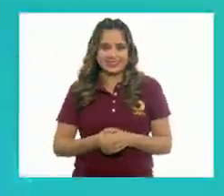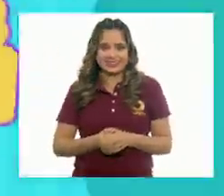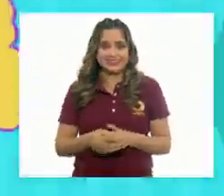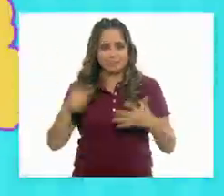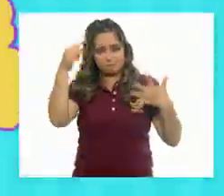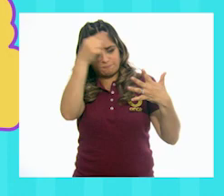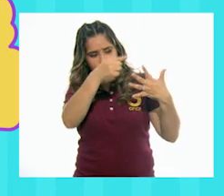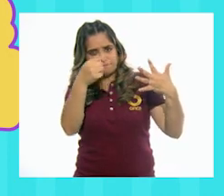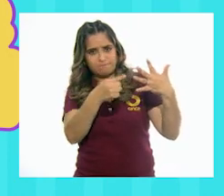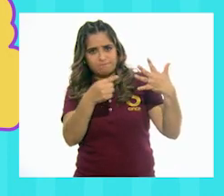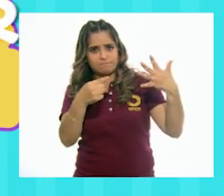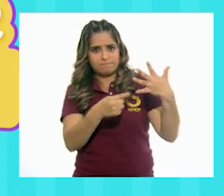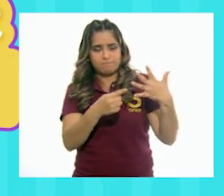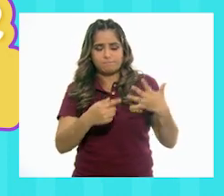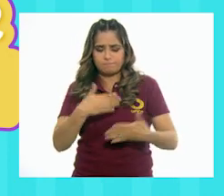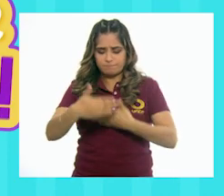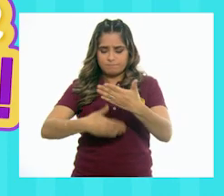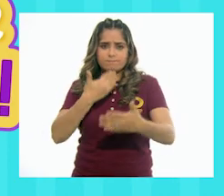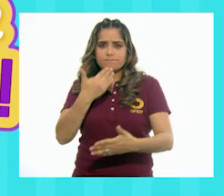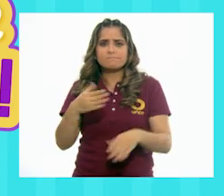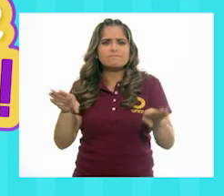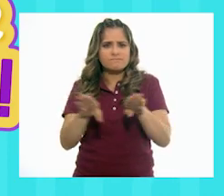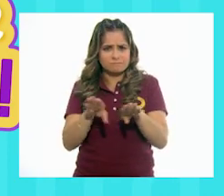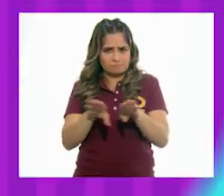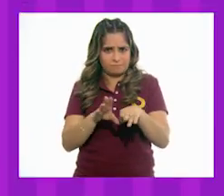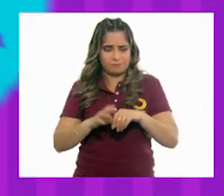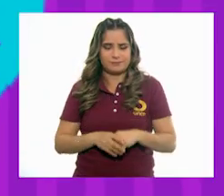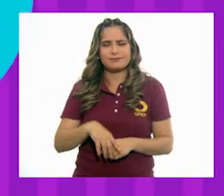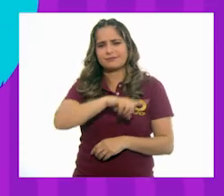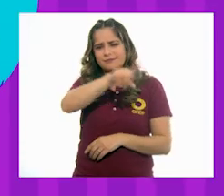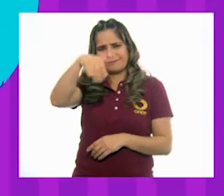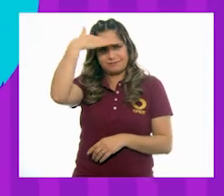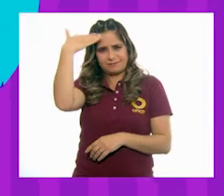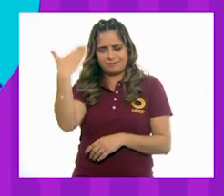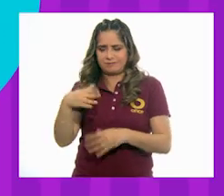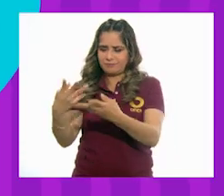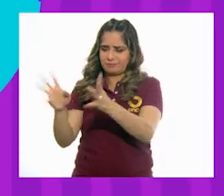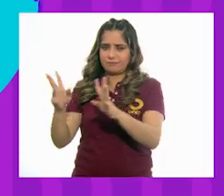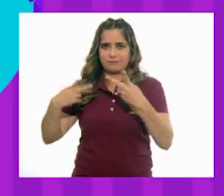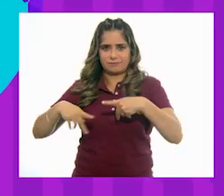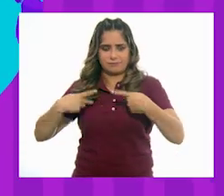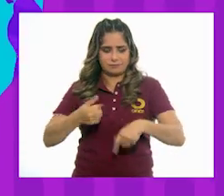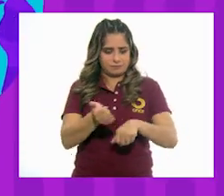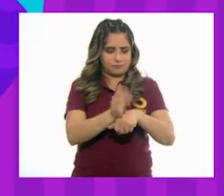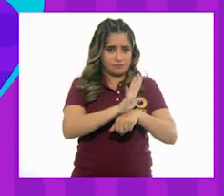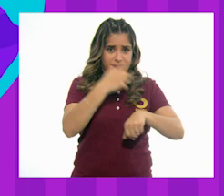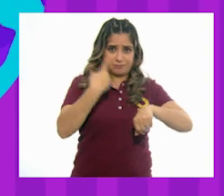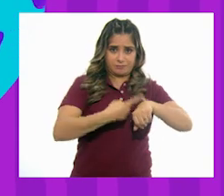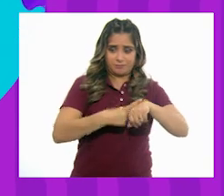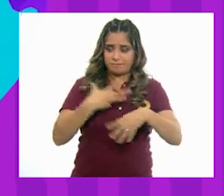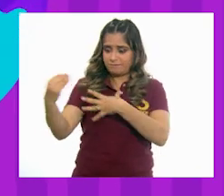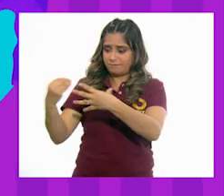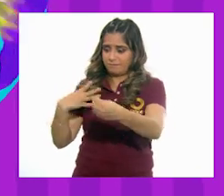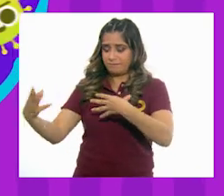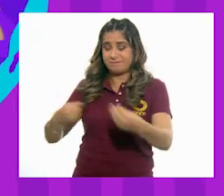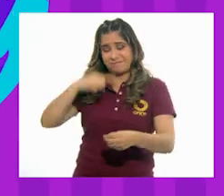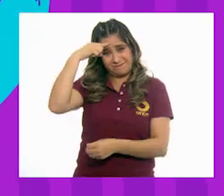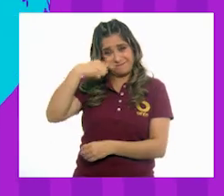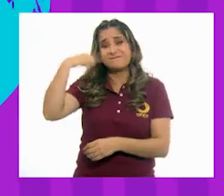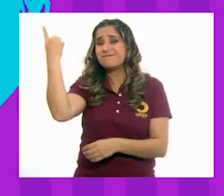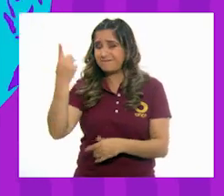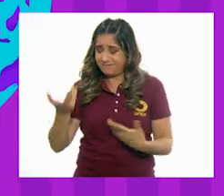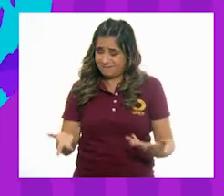Buenas prácticas para seguir adelante. Como todos sabemos, la COVID-19 es una enfermedad que se contagia muy fácilmente entre